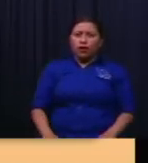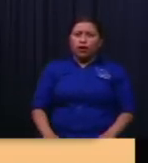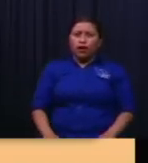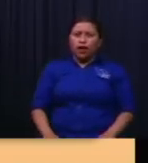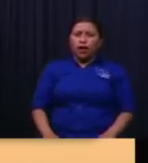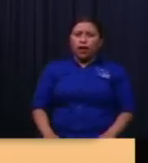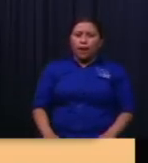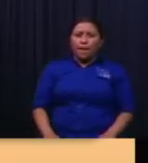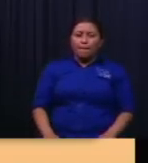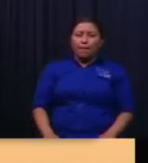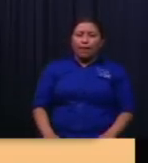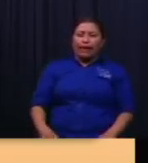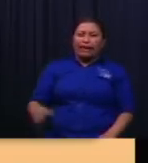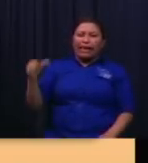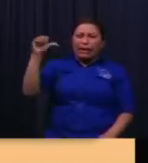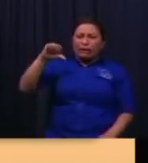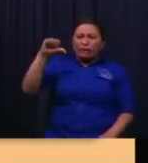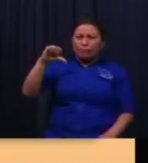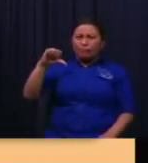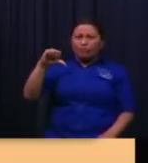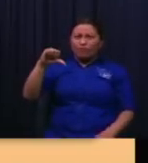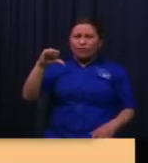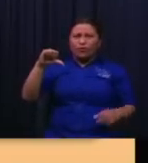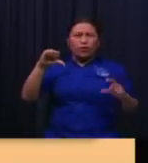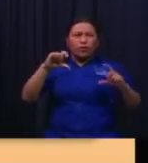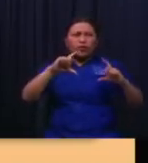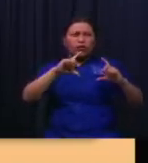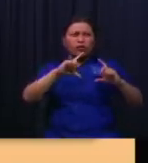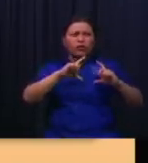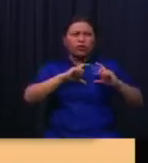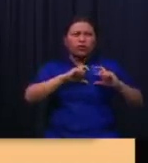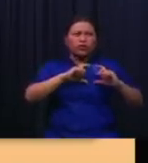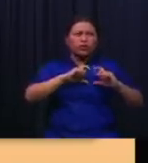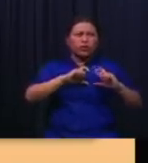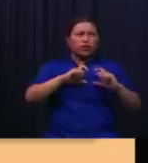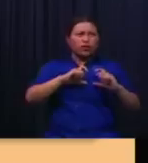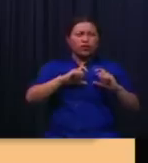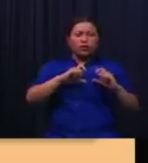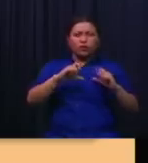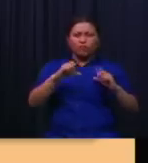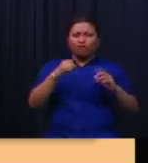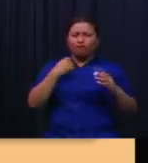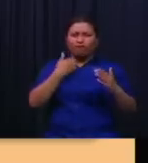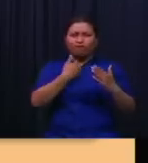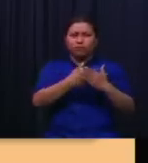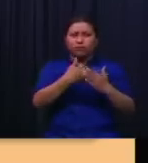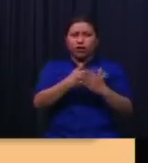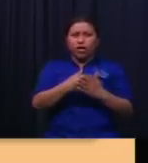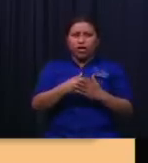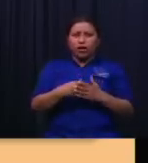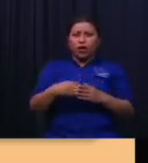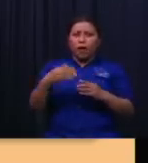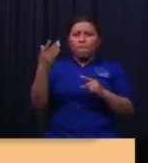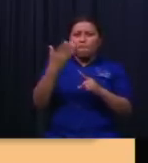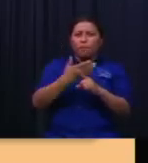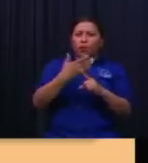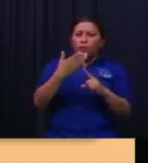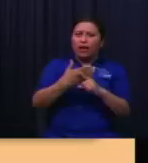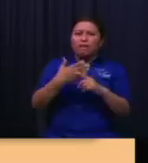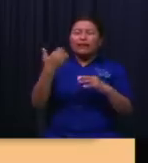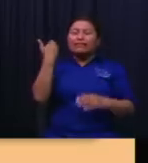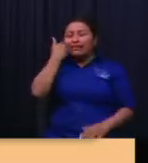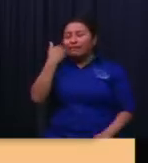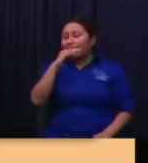La presión arterial sube, lo que aumenta el riesgo de sufrir ataques cardíacos, diabetes tipo 2 u